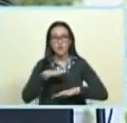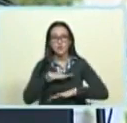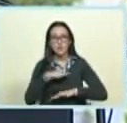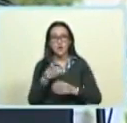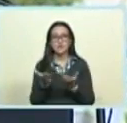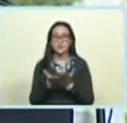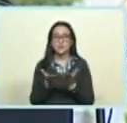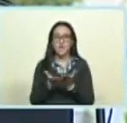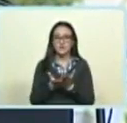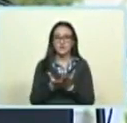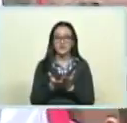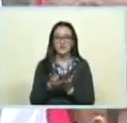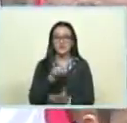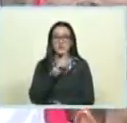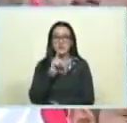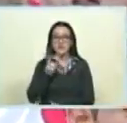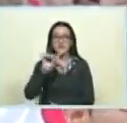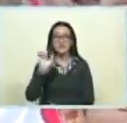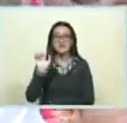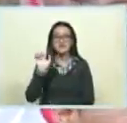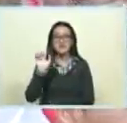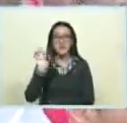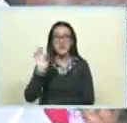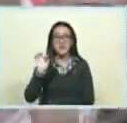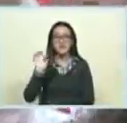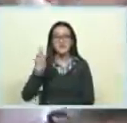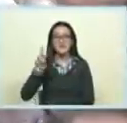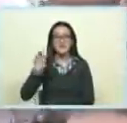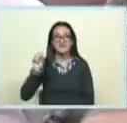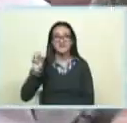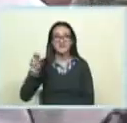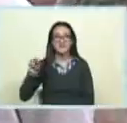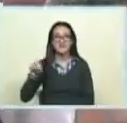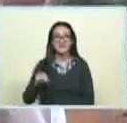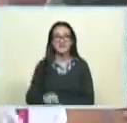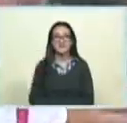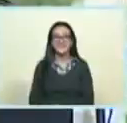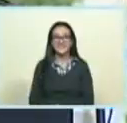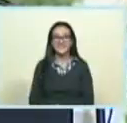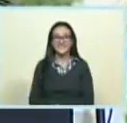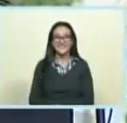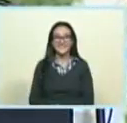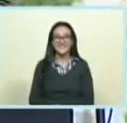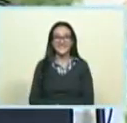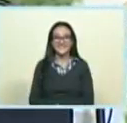Estudiantil, Jefferson Tineo. Está creciendo, Jefferson.